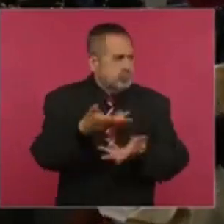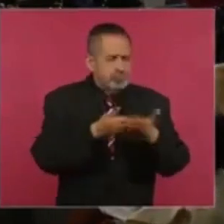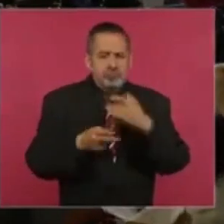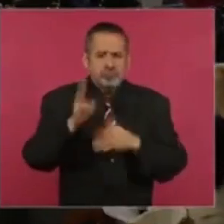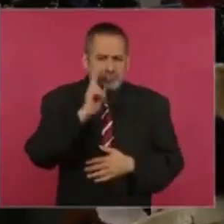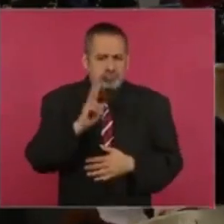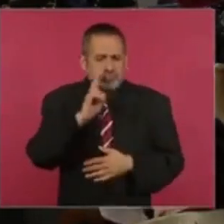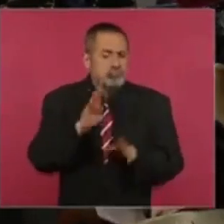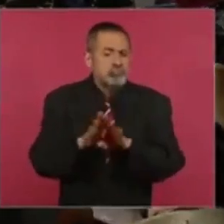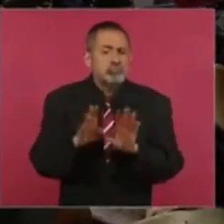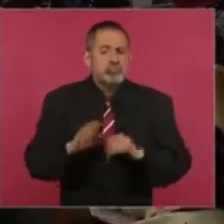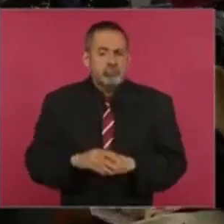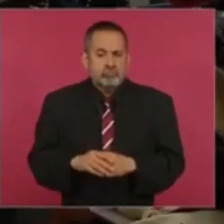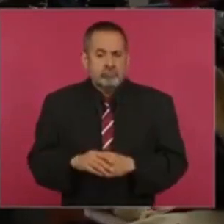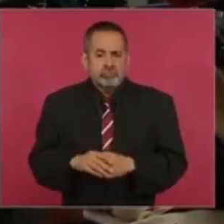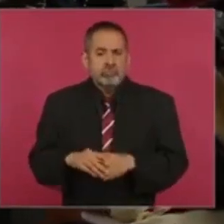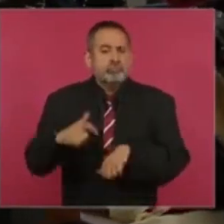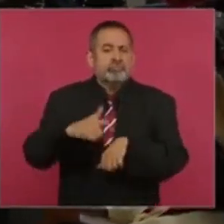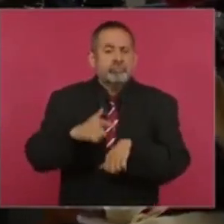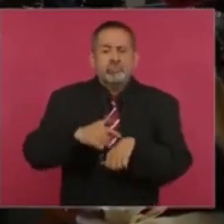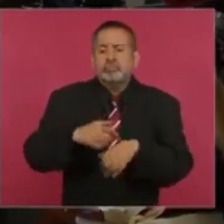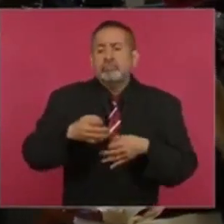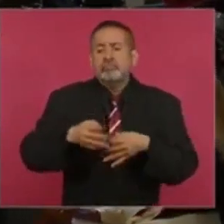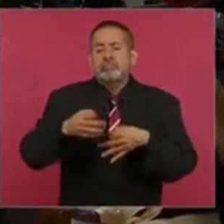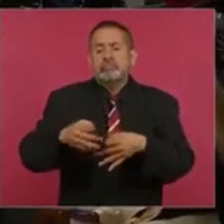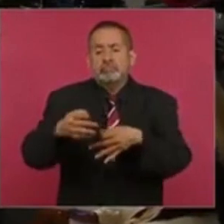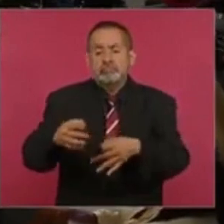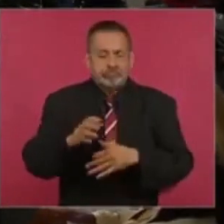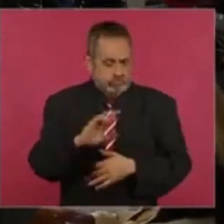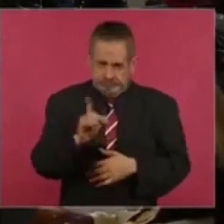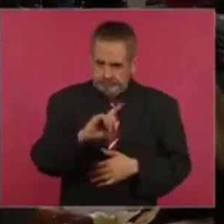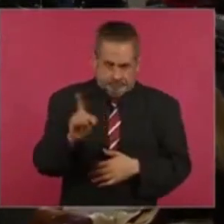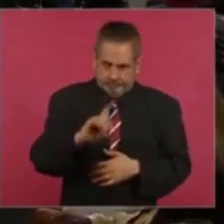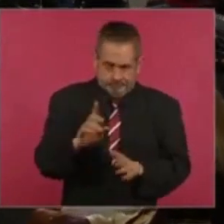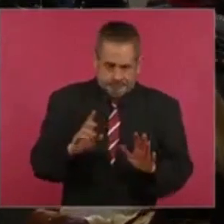se vaya viendo, no para ganar tiempo, no para